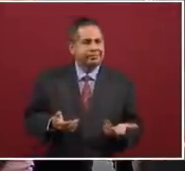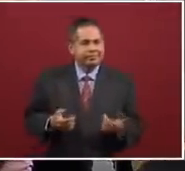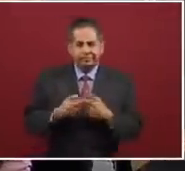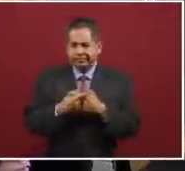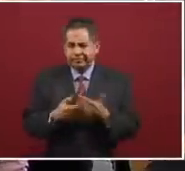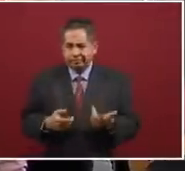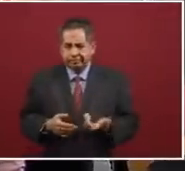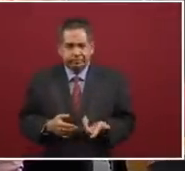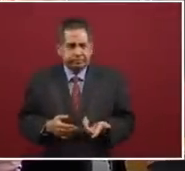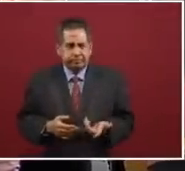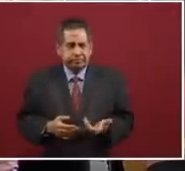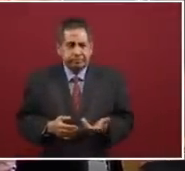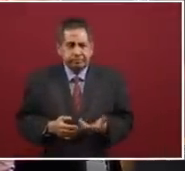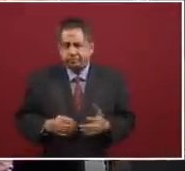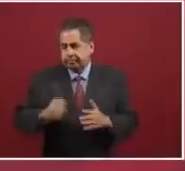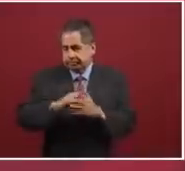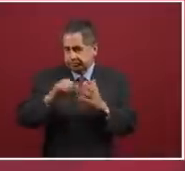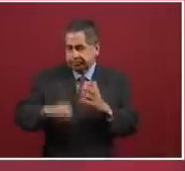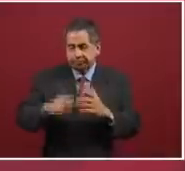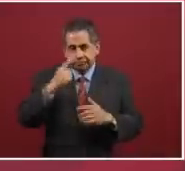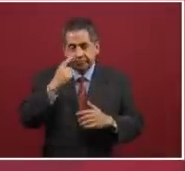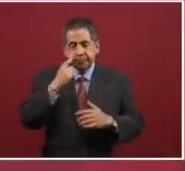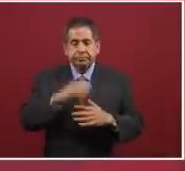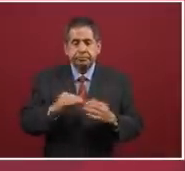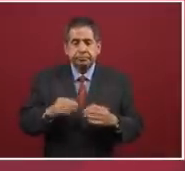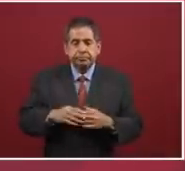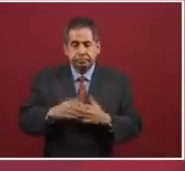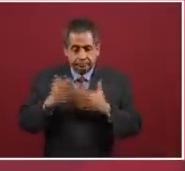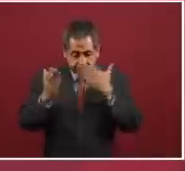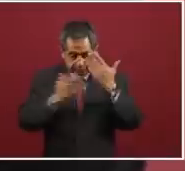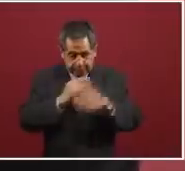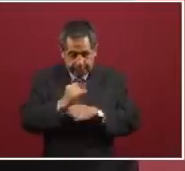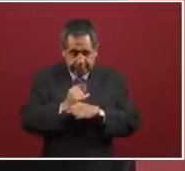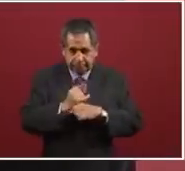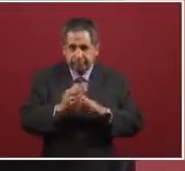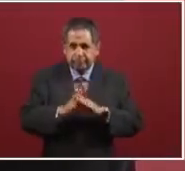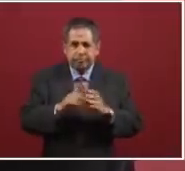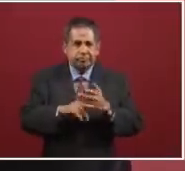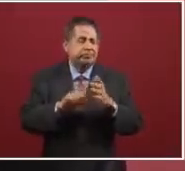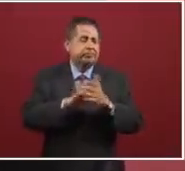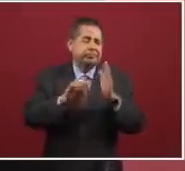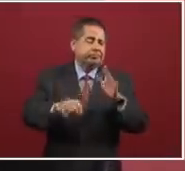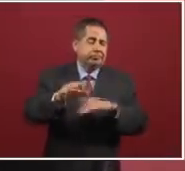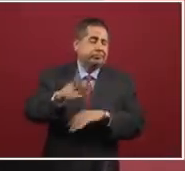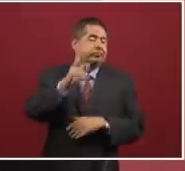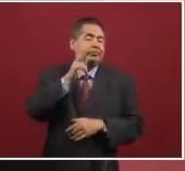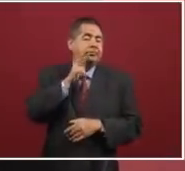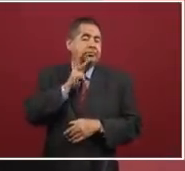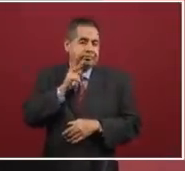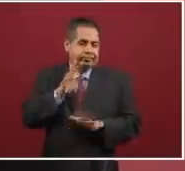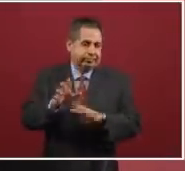Cuando hacían, por ejemplo, análisis de Pemex,